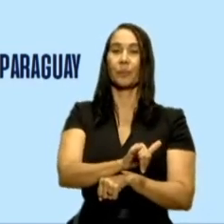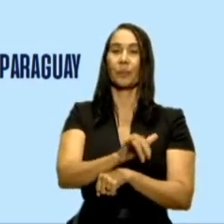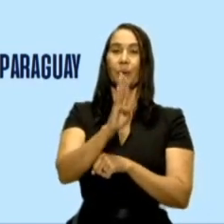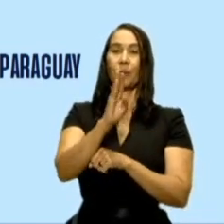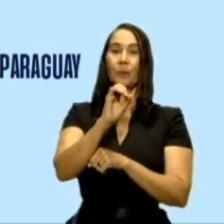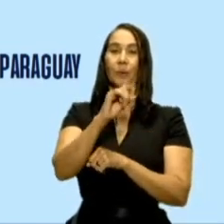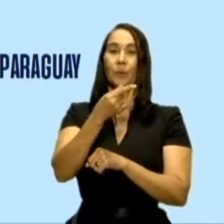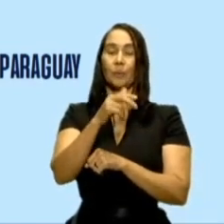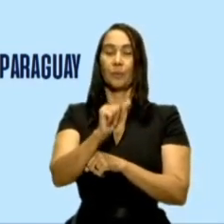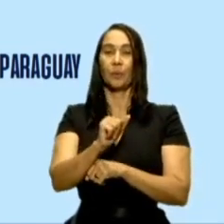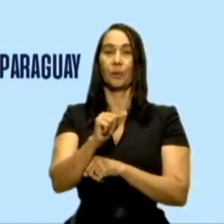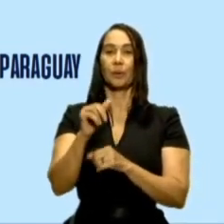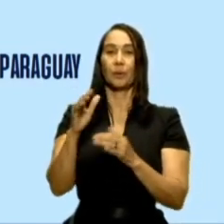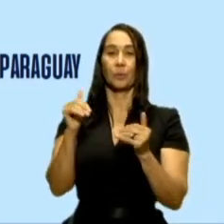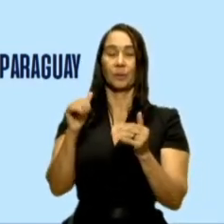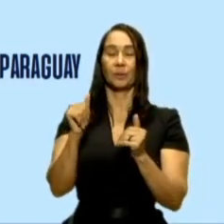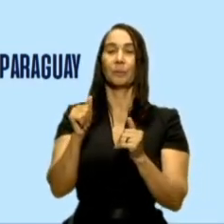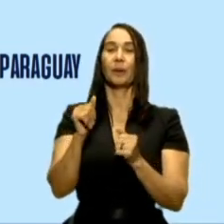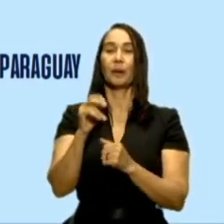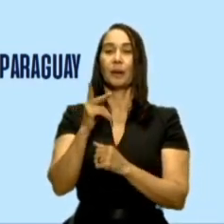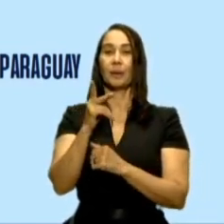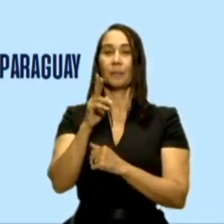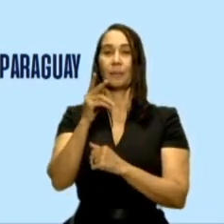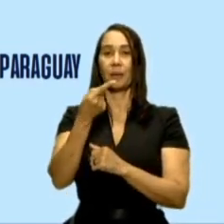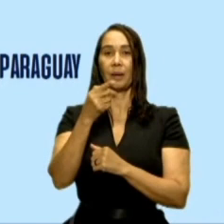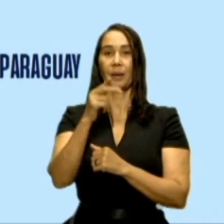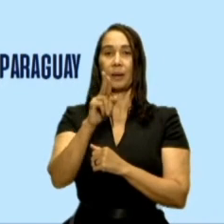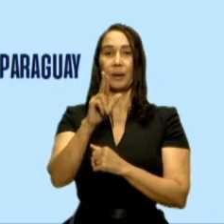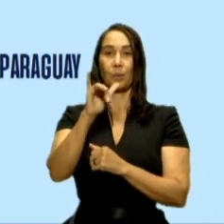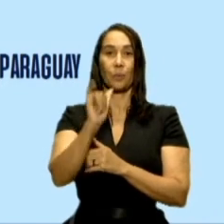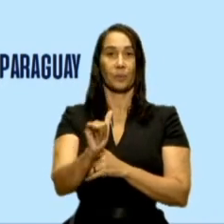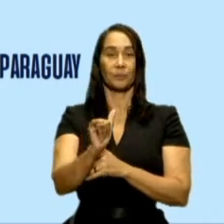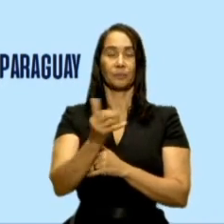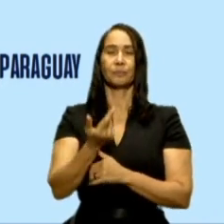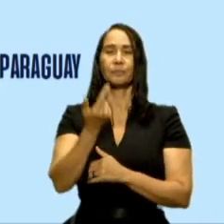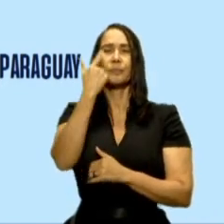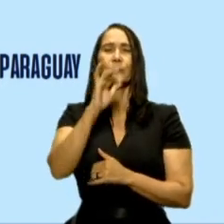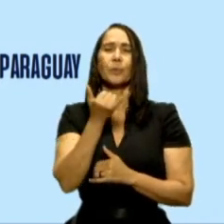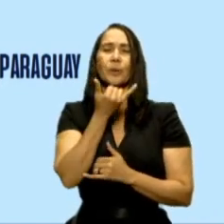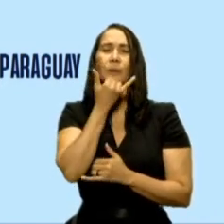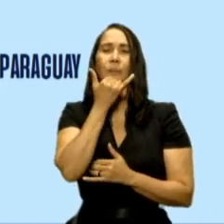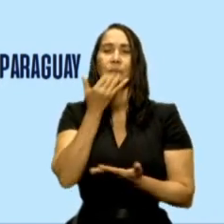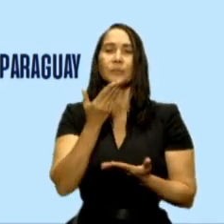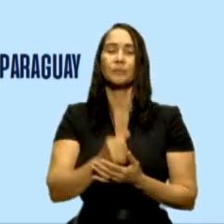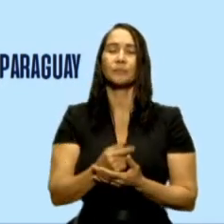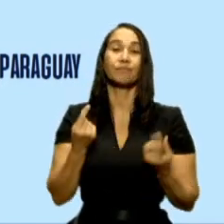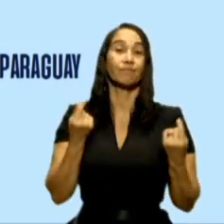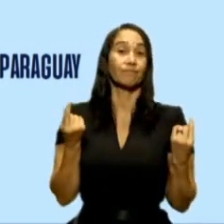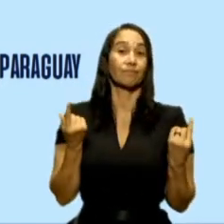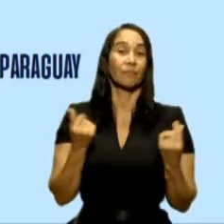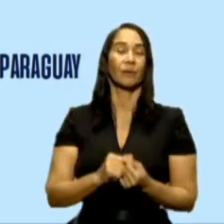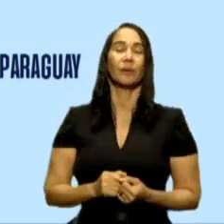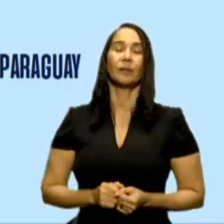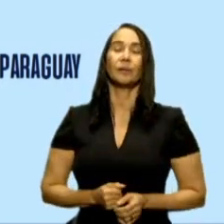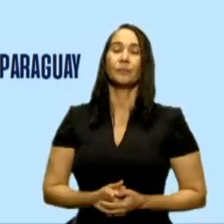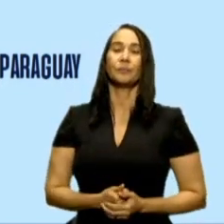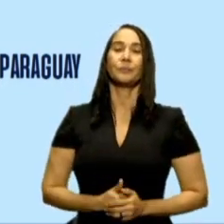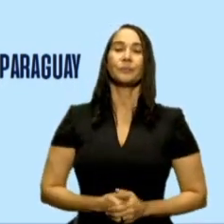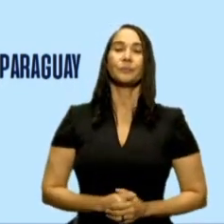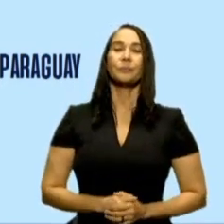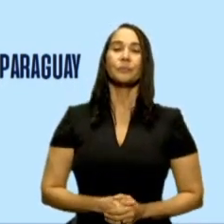Camboya, Guatemala y Paraguay. Pero ¿qué ocurre? Que real y